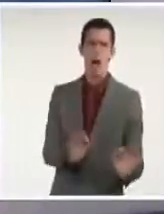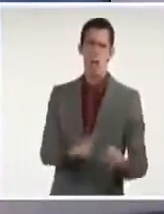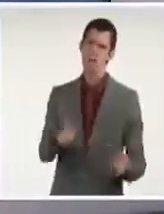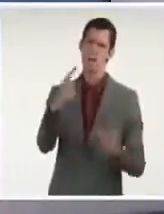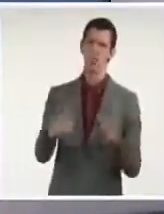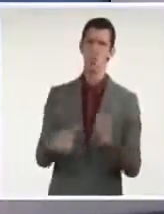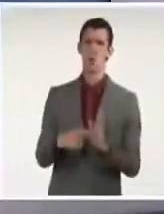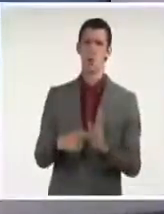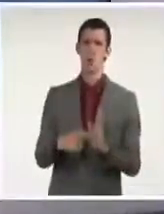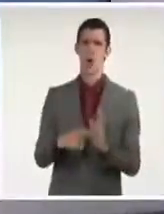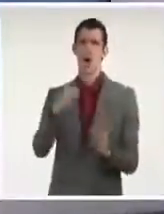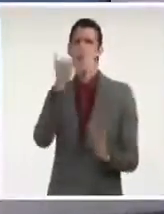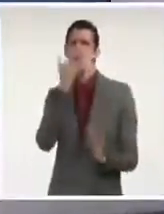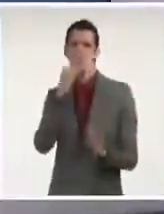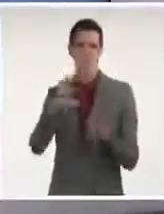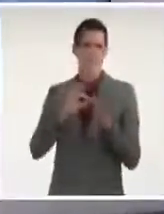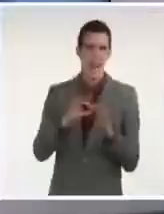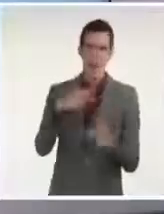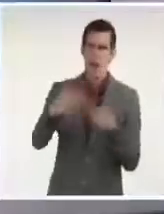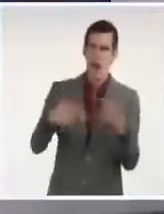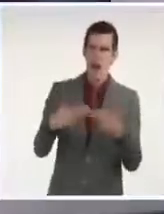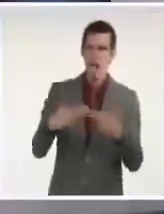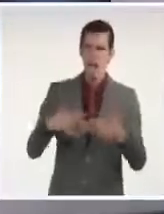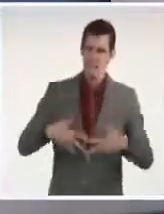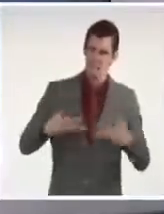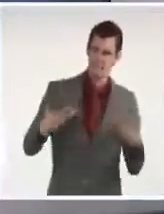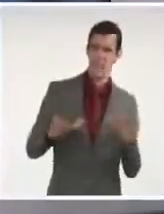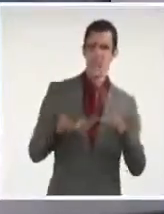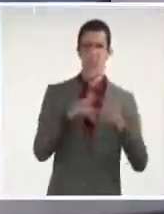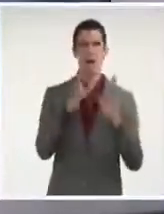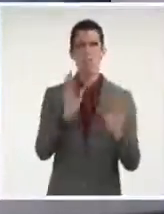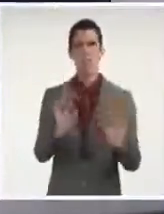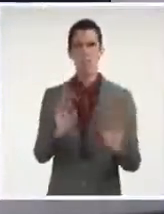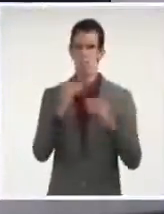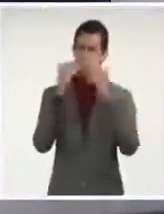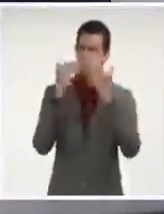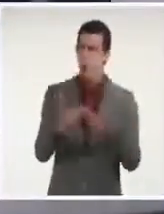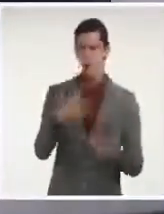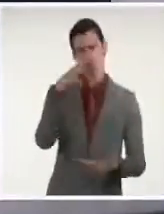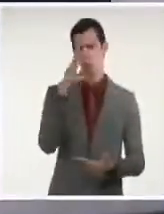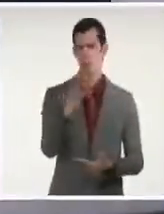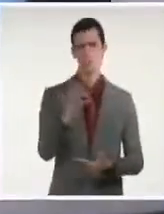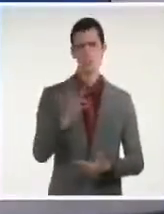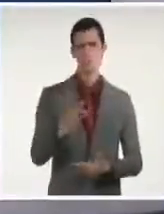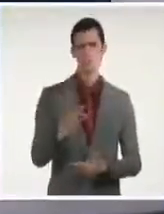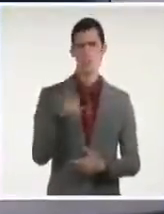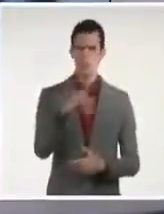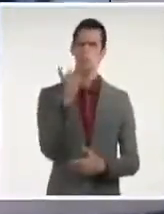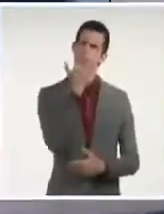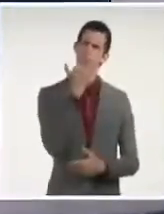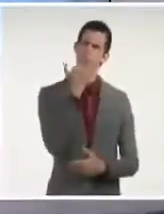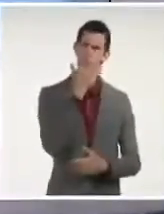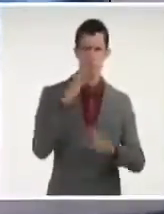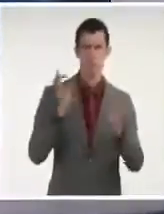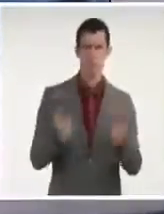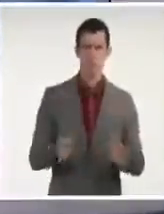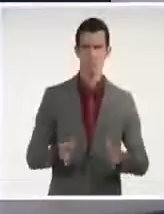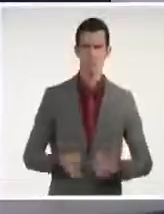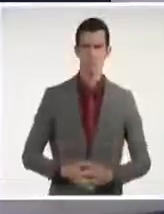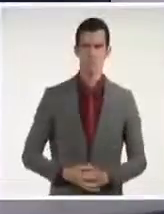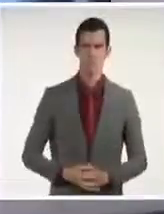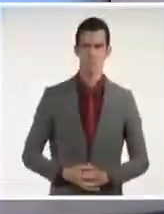las polarizaciones que tanto daño hacen. Una de las cosas más preciadas que tenemos en Cuba y que